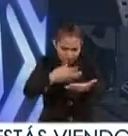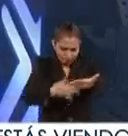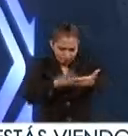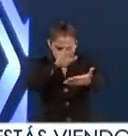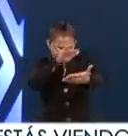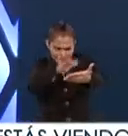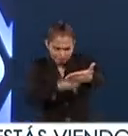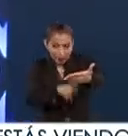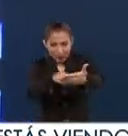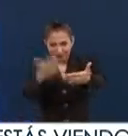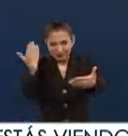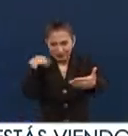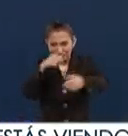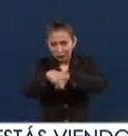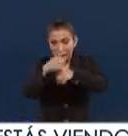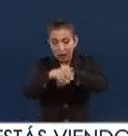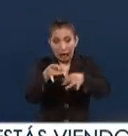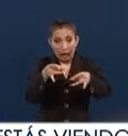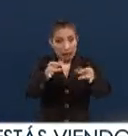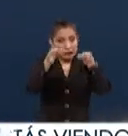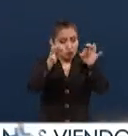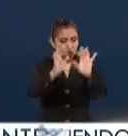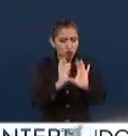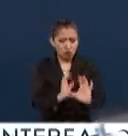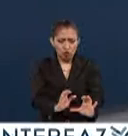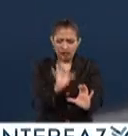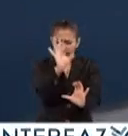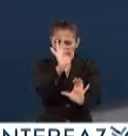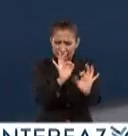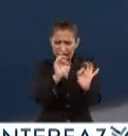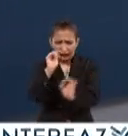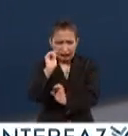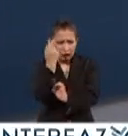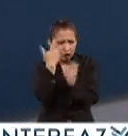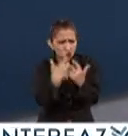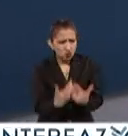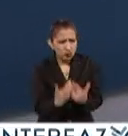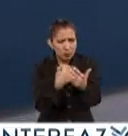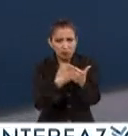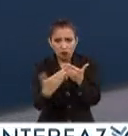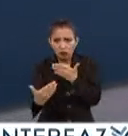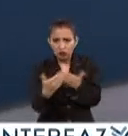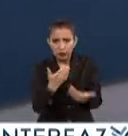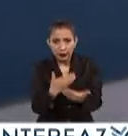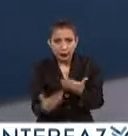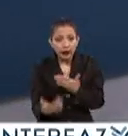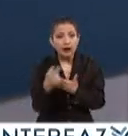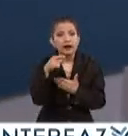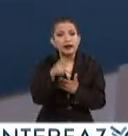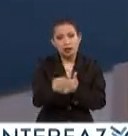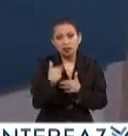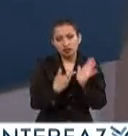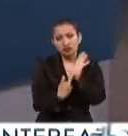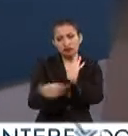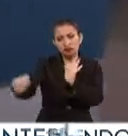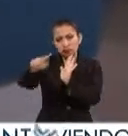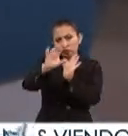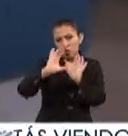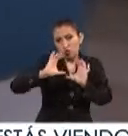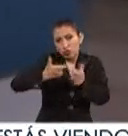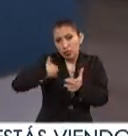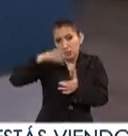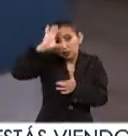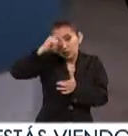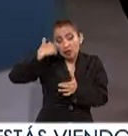datos, como mencioné, pues son de calidad, son muy cuidados, con tecnología reciente, y pues están a la disposición de la